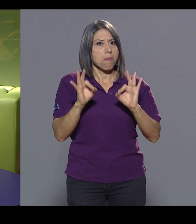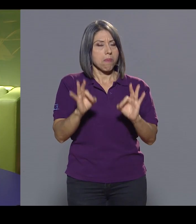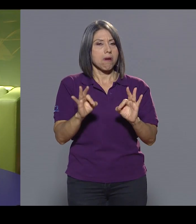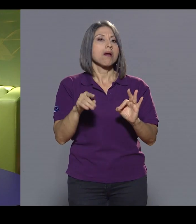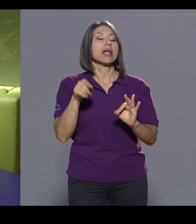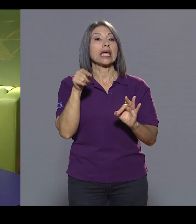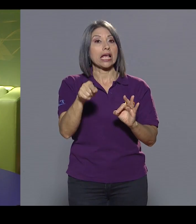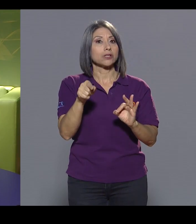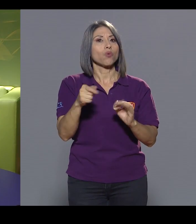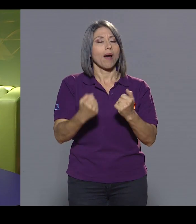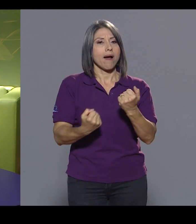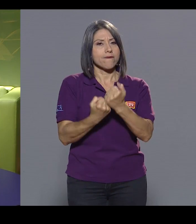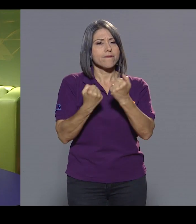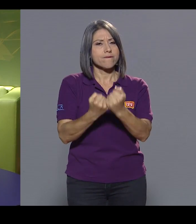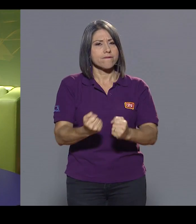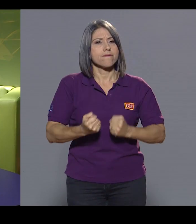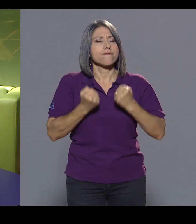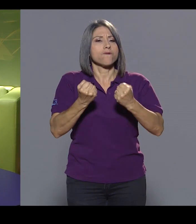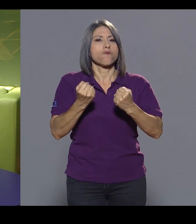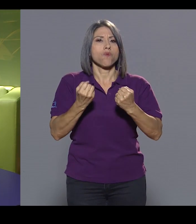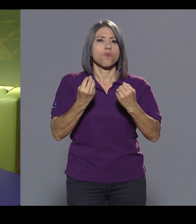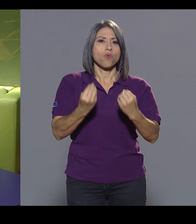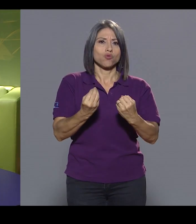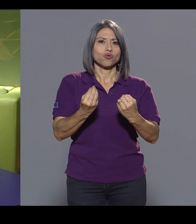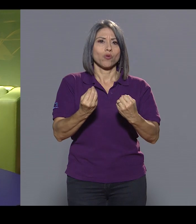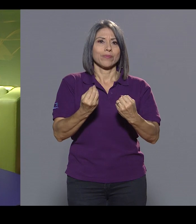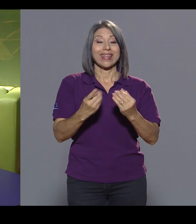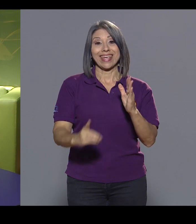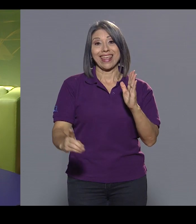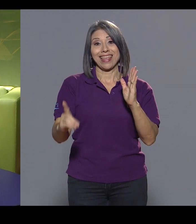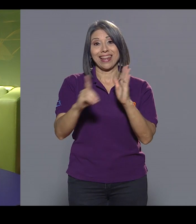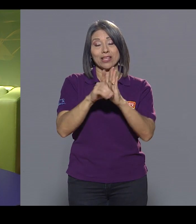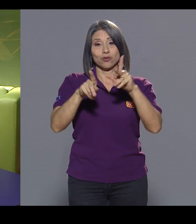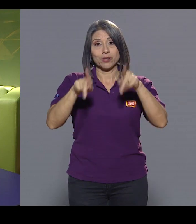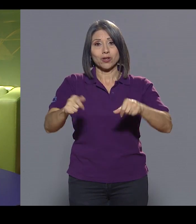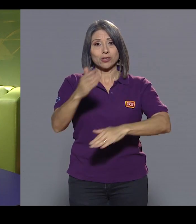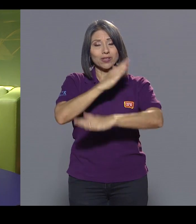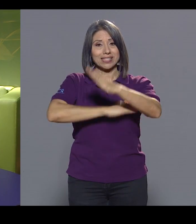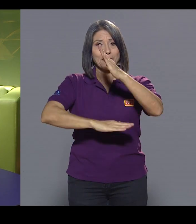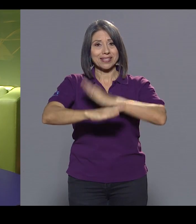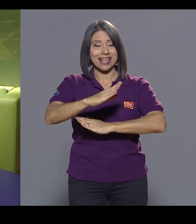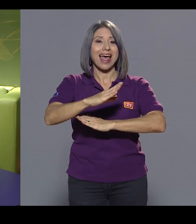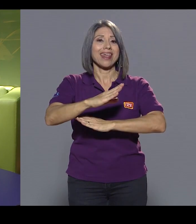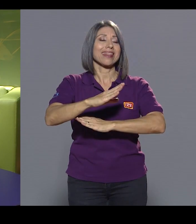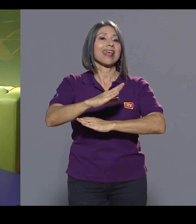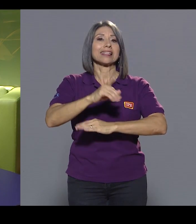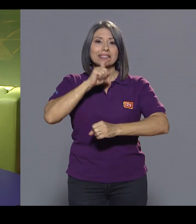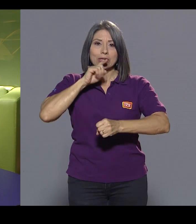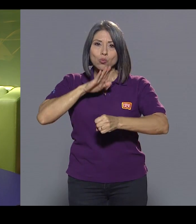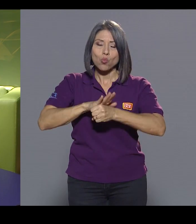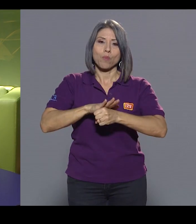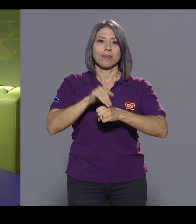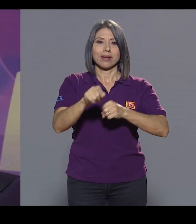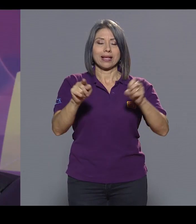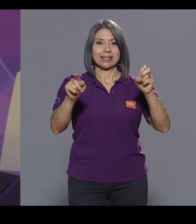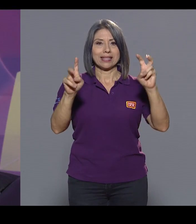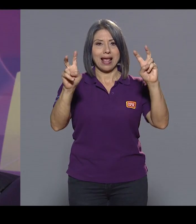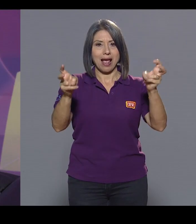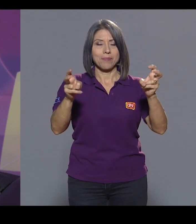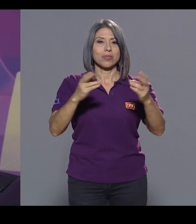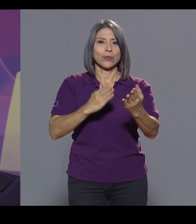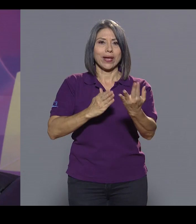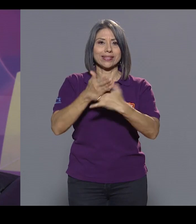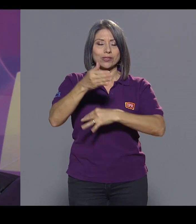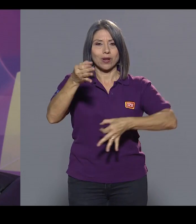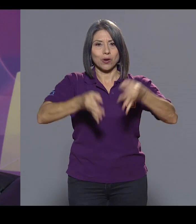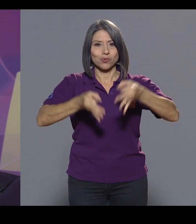va a reforzar muchísimo el cumplimiento de los derechos de las personas con discapacidad en este ámbito del